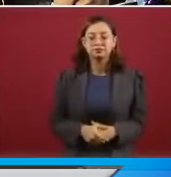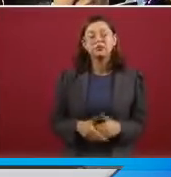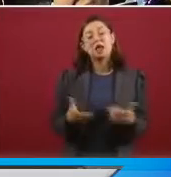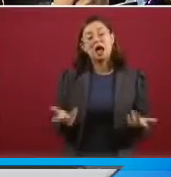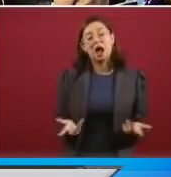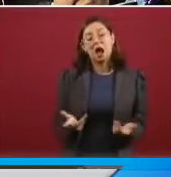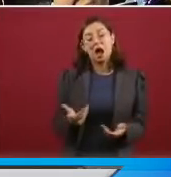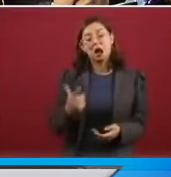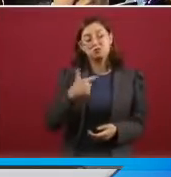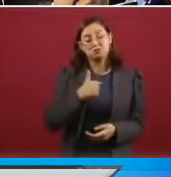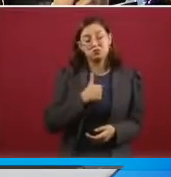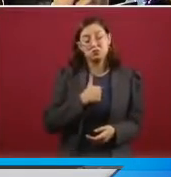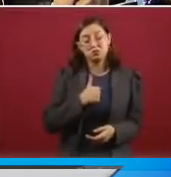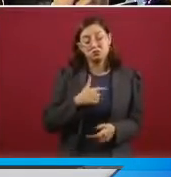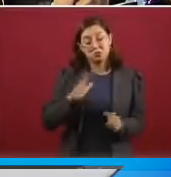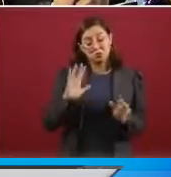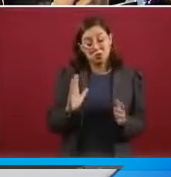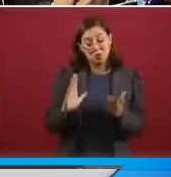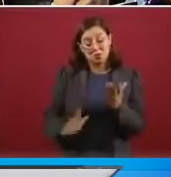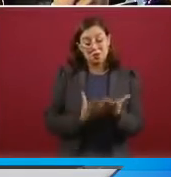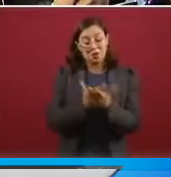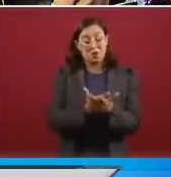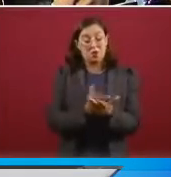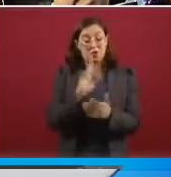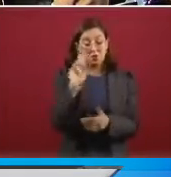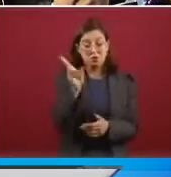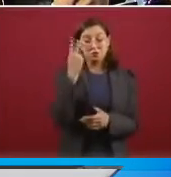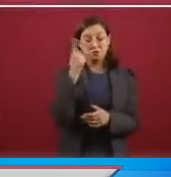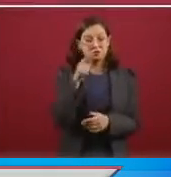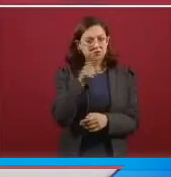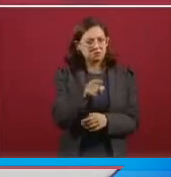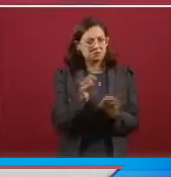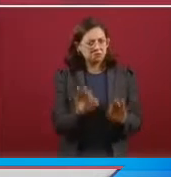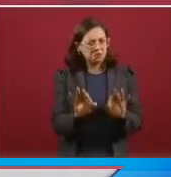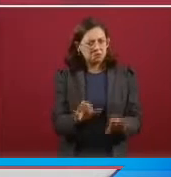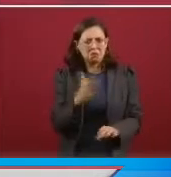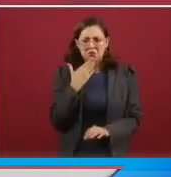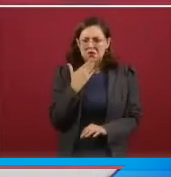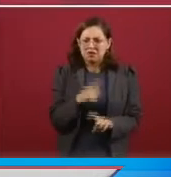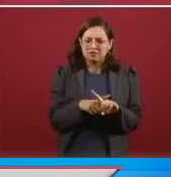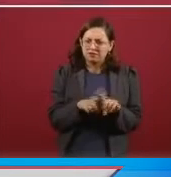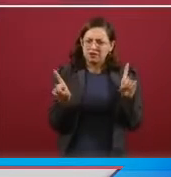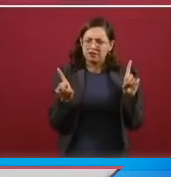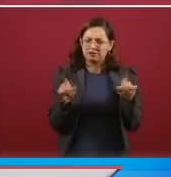Universidades públicas. La UNAM está muy bien colocada